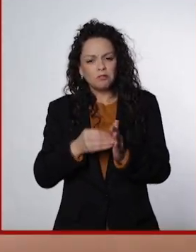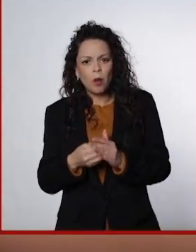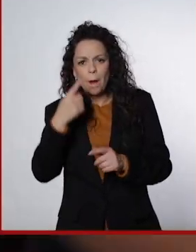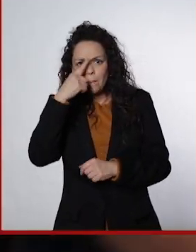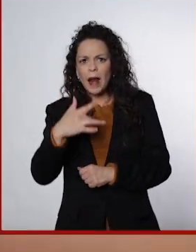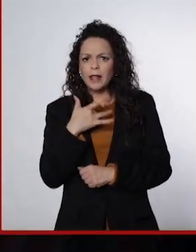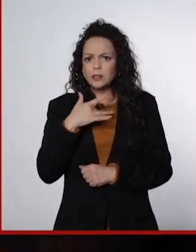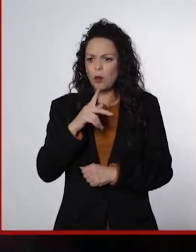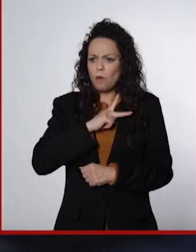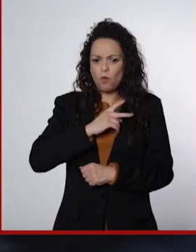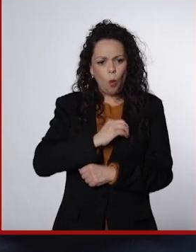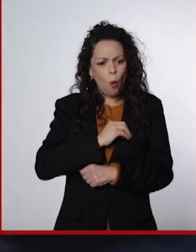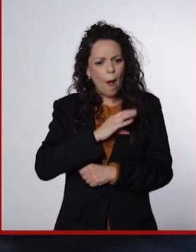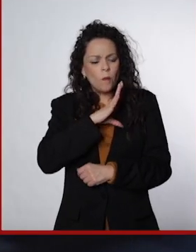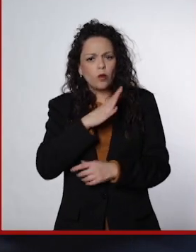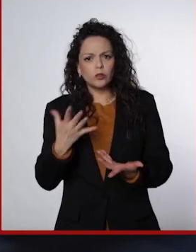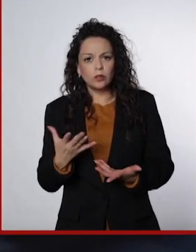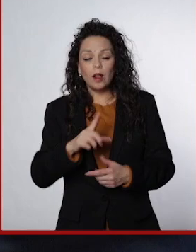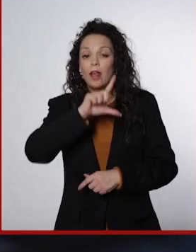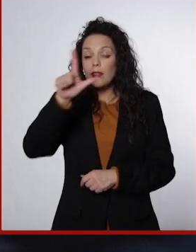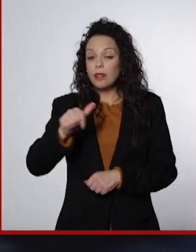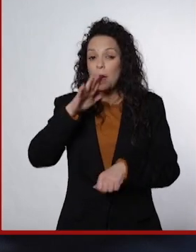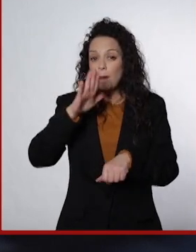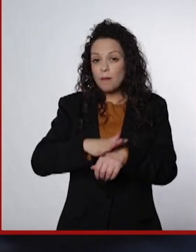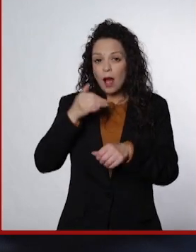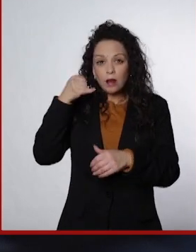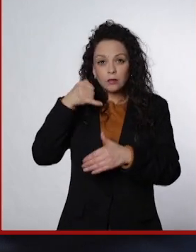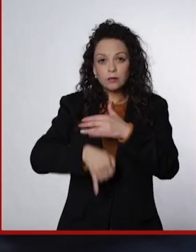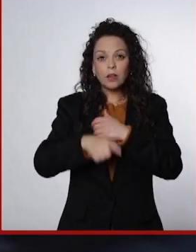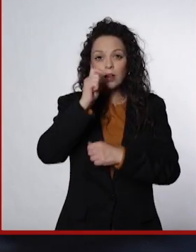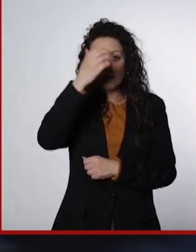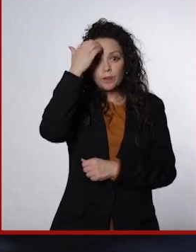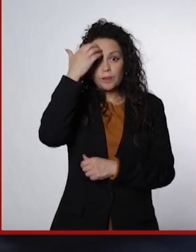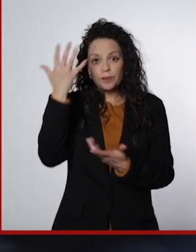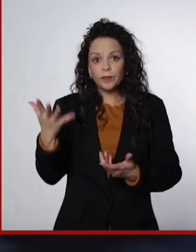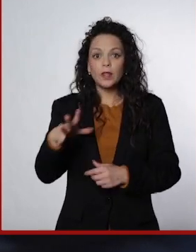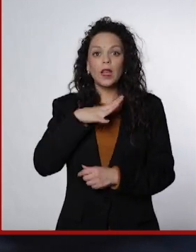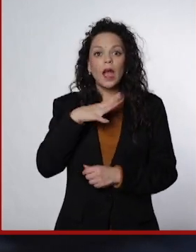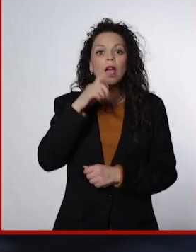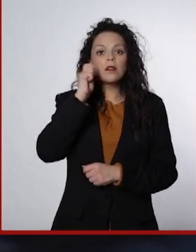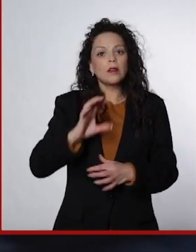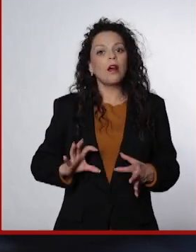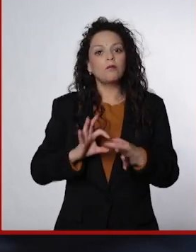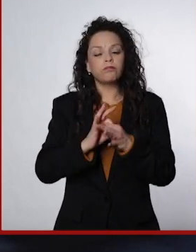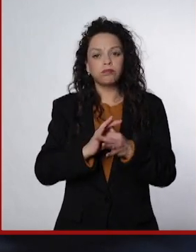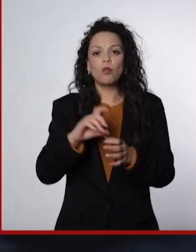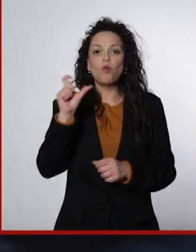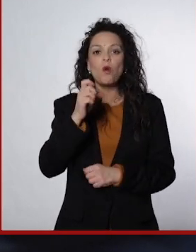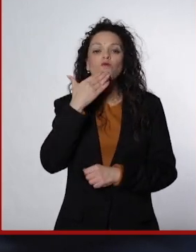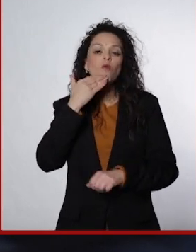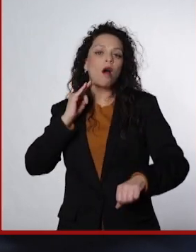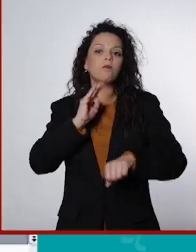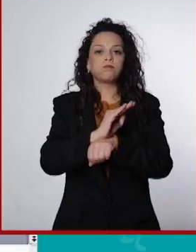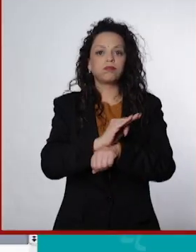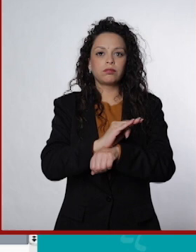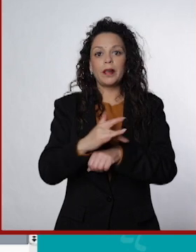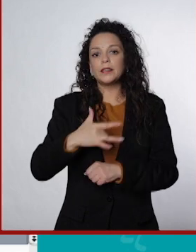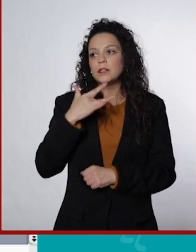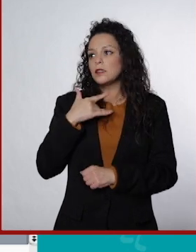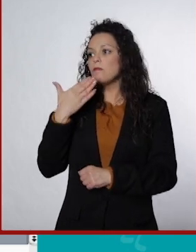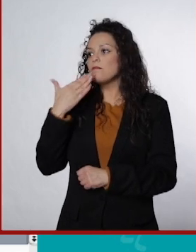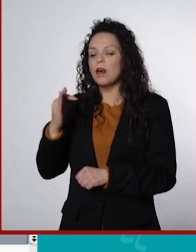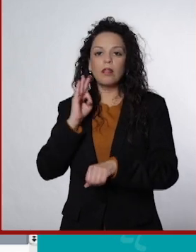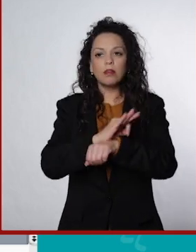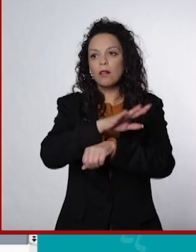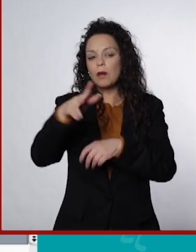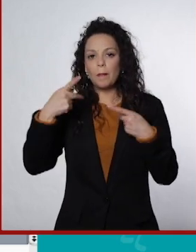comunidad. Y más adelante conoceremos cómo la vulnerabilidad encierra también un gran poder de proyección, empatía y unión. El saber